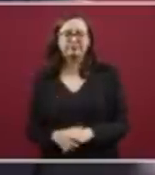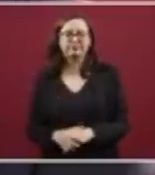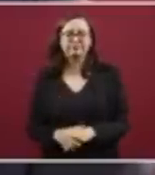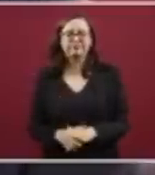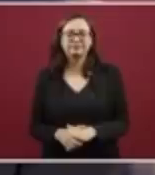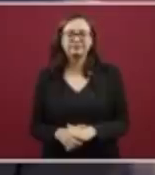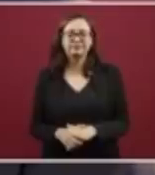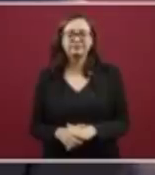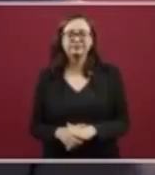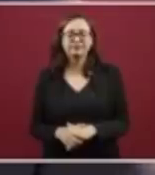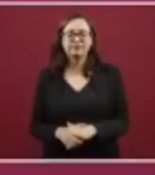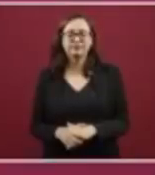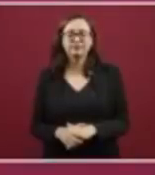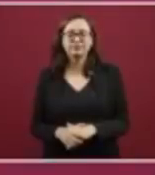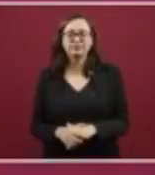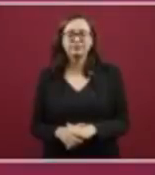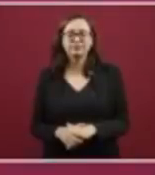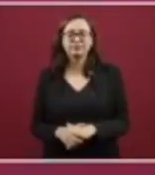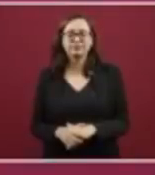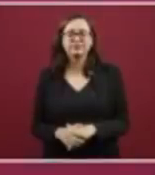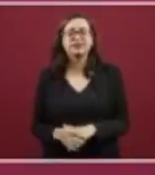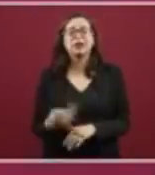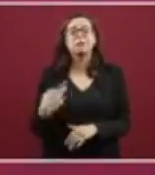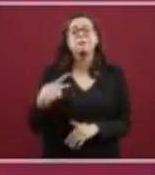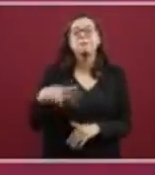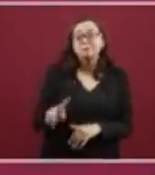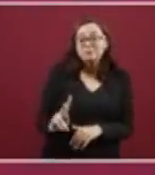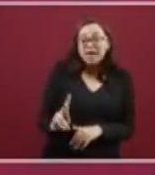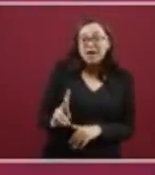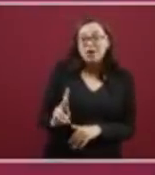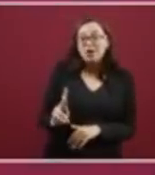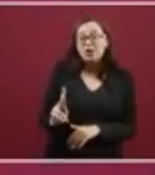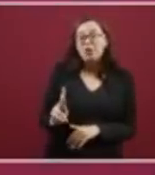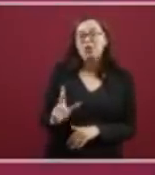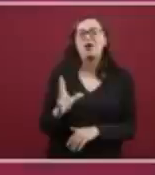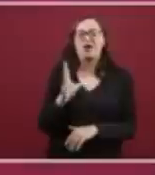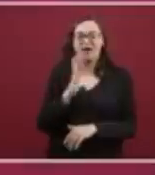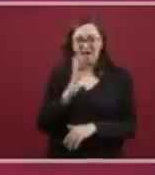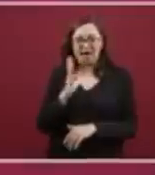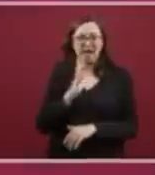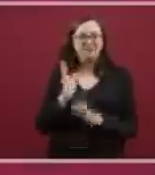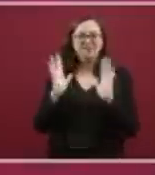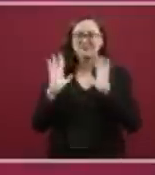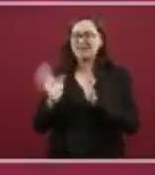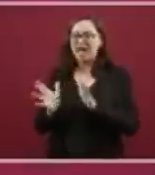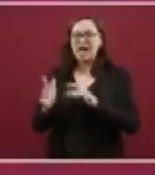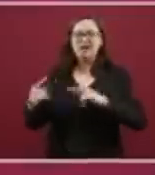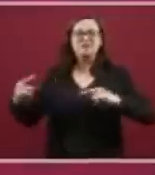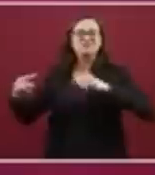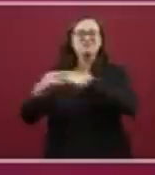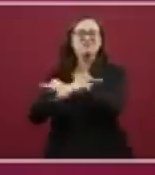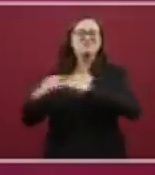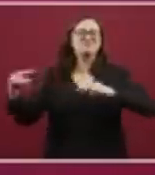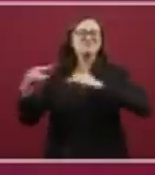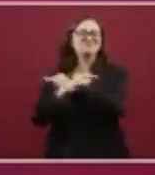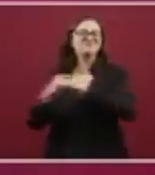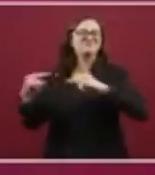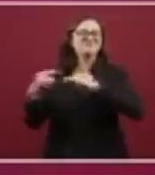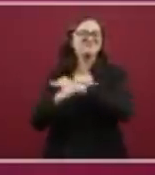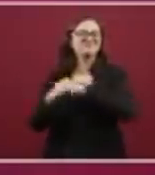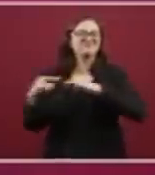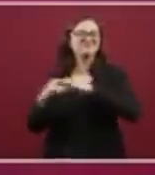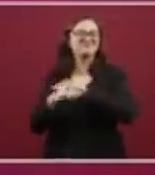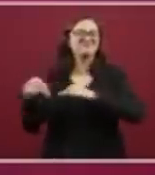existe el derecho de vía de la carretera Mérida-Cancún, que es una concesión que tiene